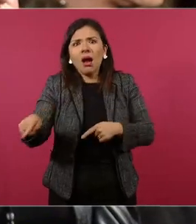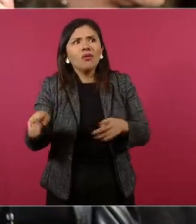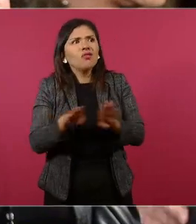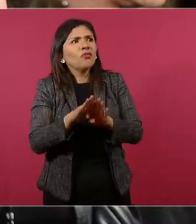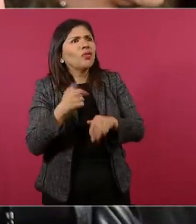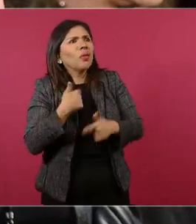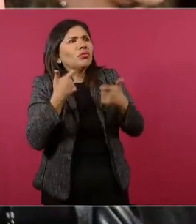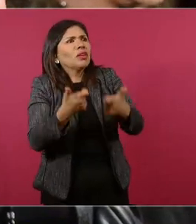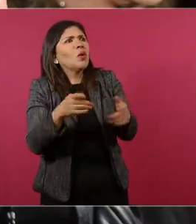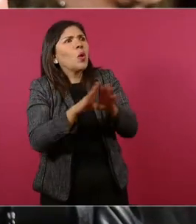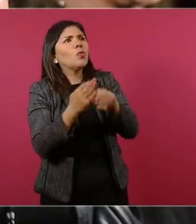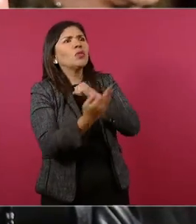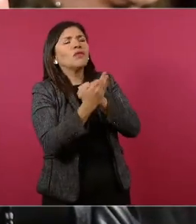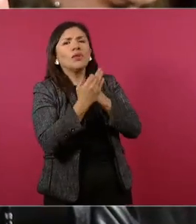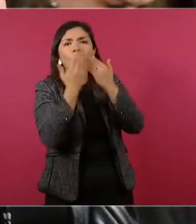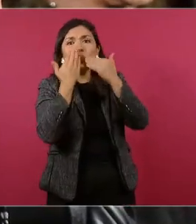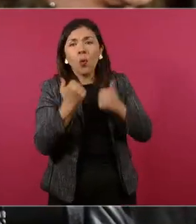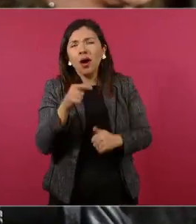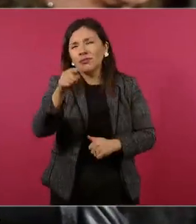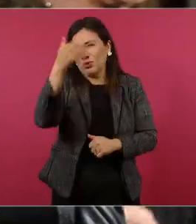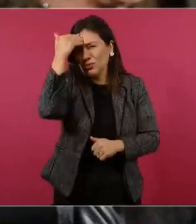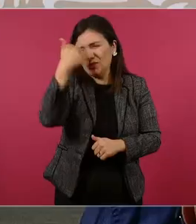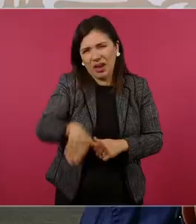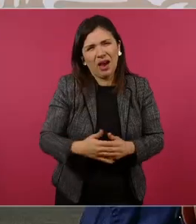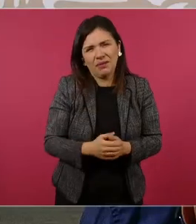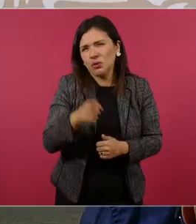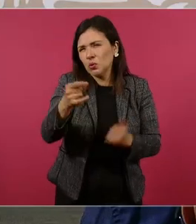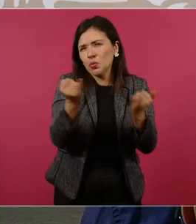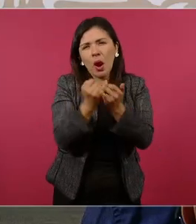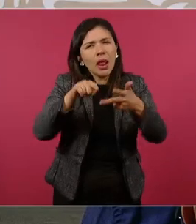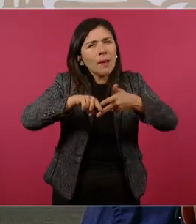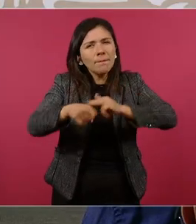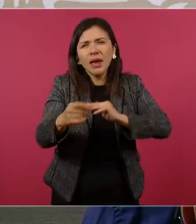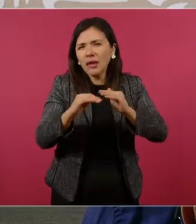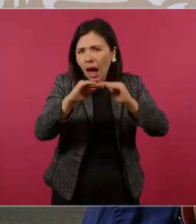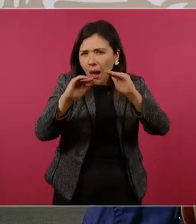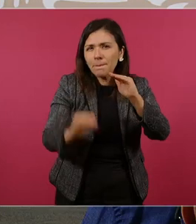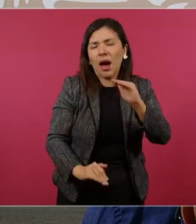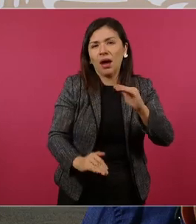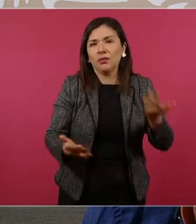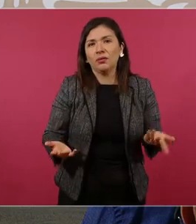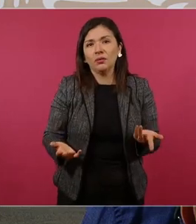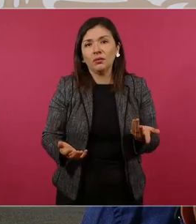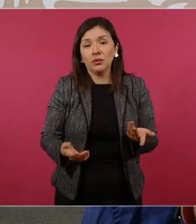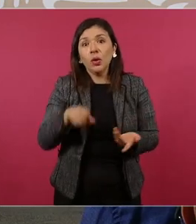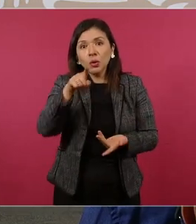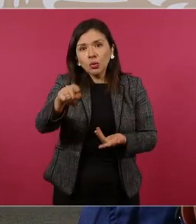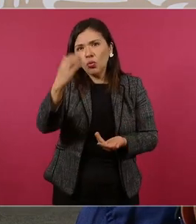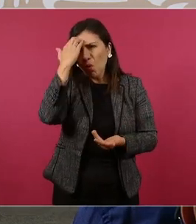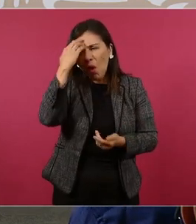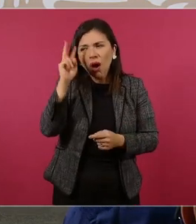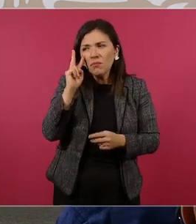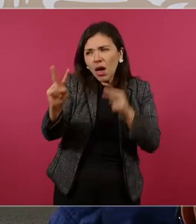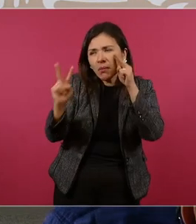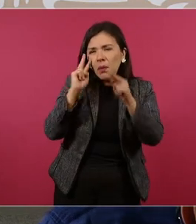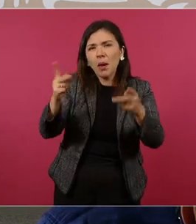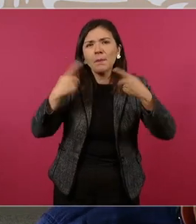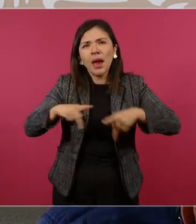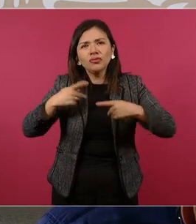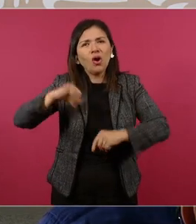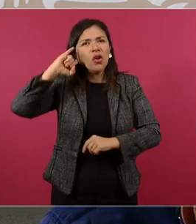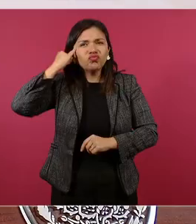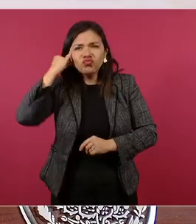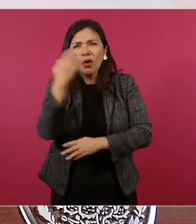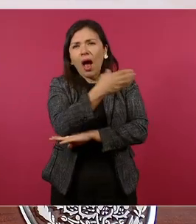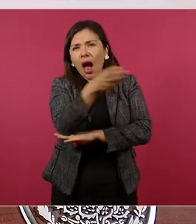recursos Usted lo sabe porque usted también empezó abajo y porque usted ha estado con Los Campesinos y con los